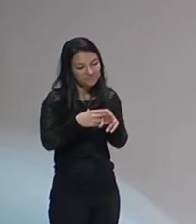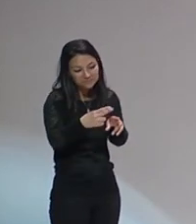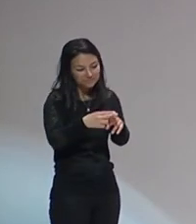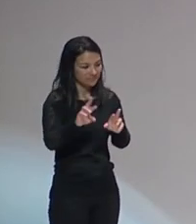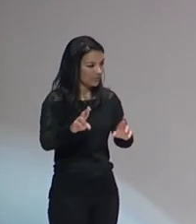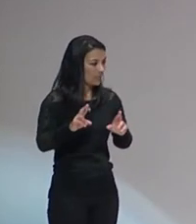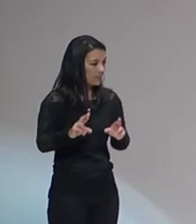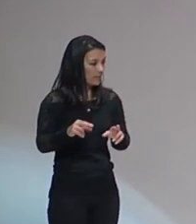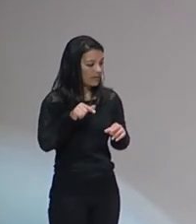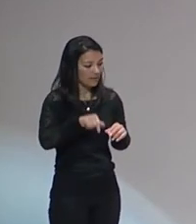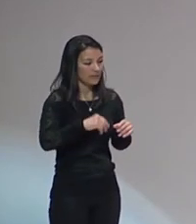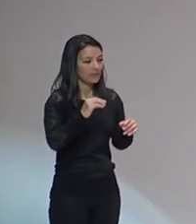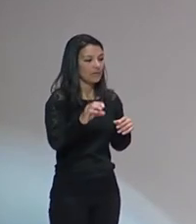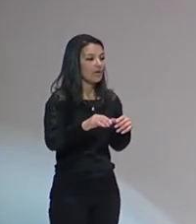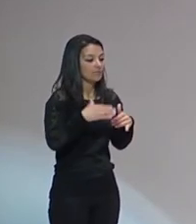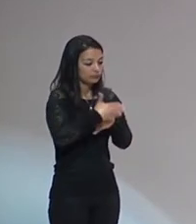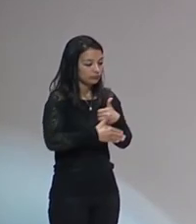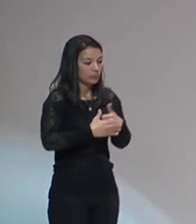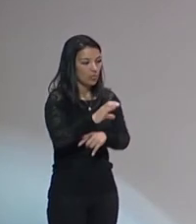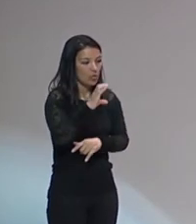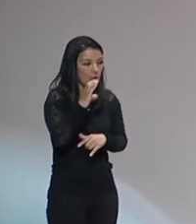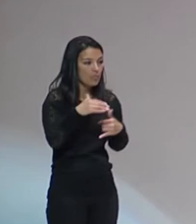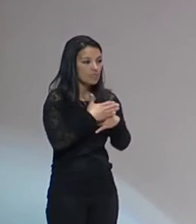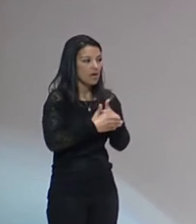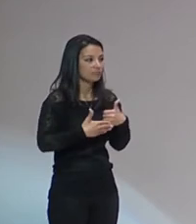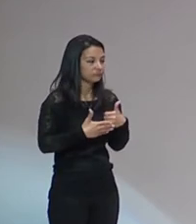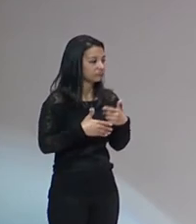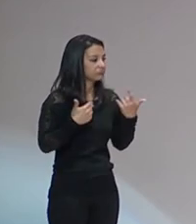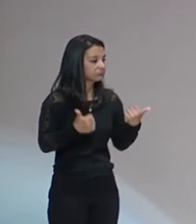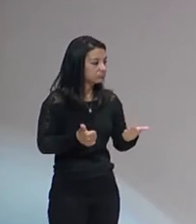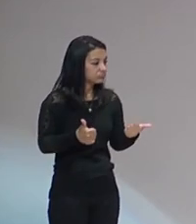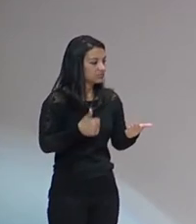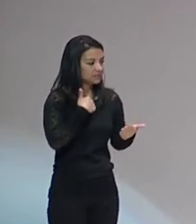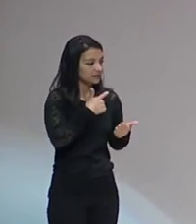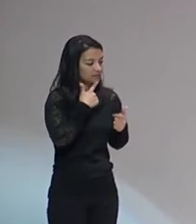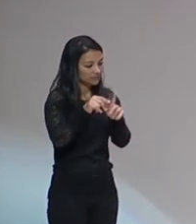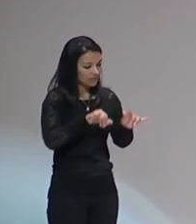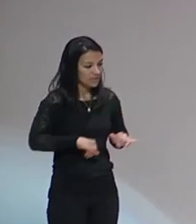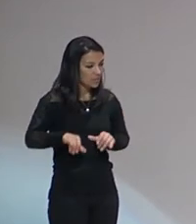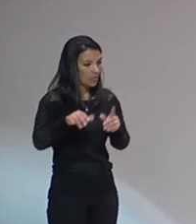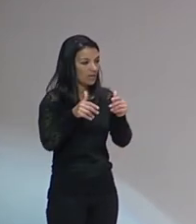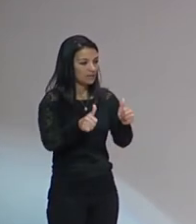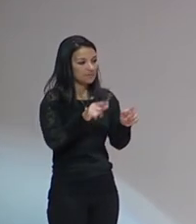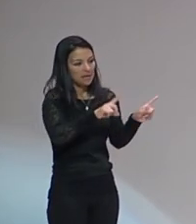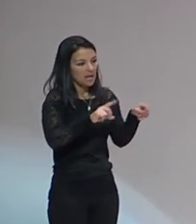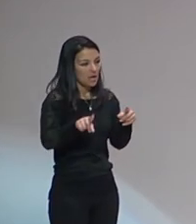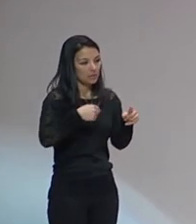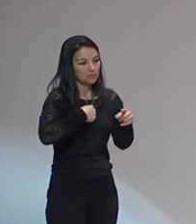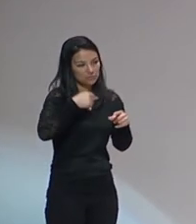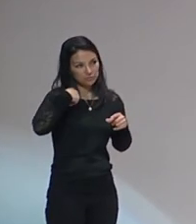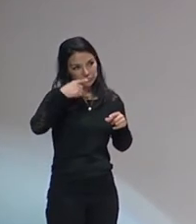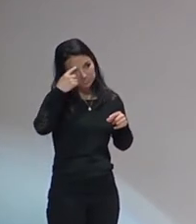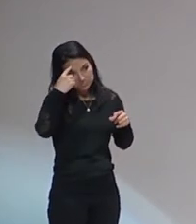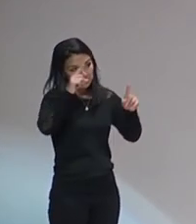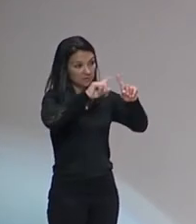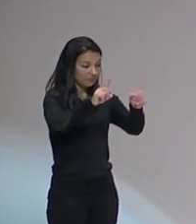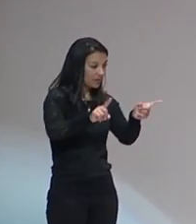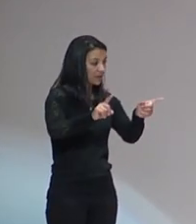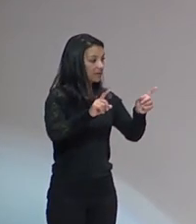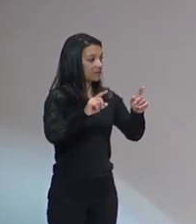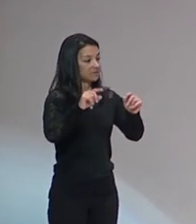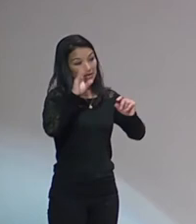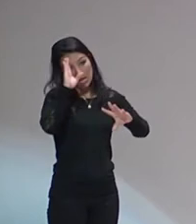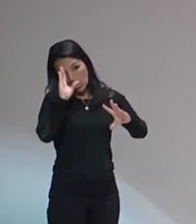podamos tener un país que hable el mismo idioma, aunque tenga concepciones diferentes, hayan unos